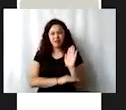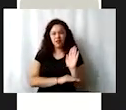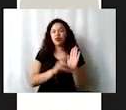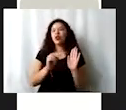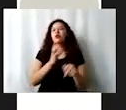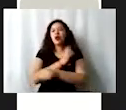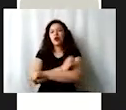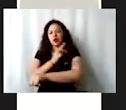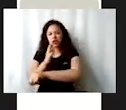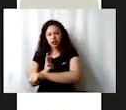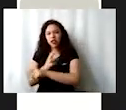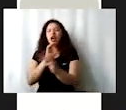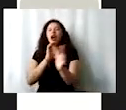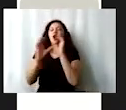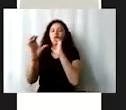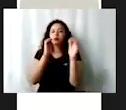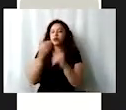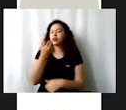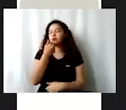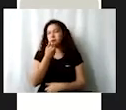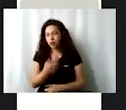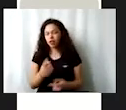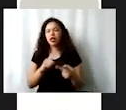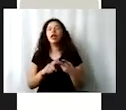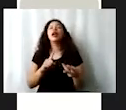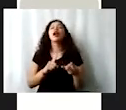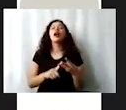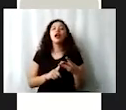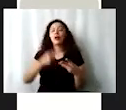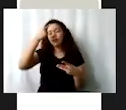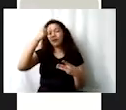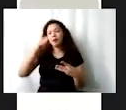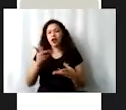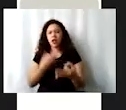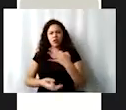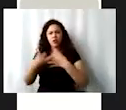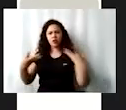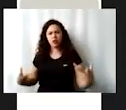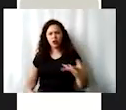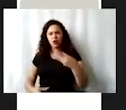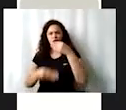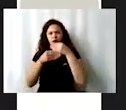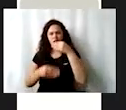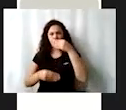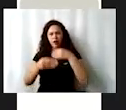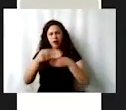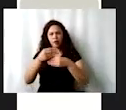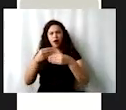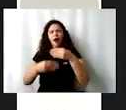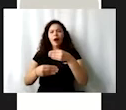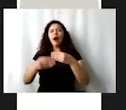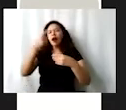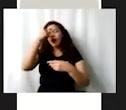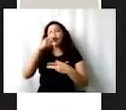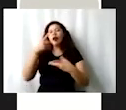una comunicación adecuada, con complementariedad entre todos los que formamos parte de, y tiene que ver